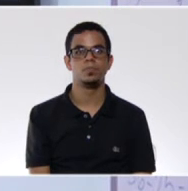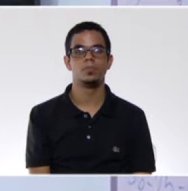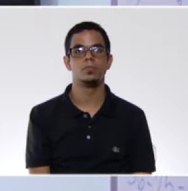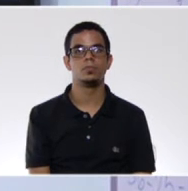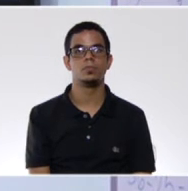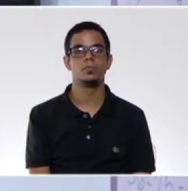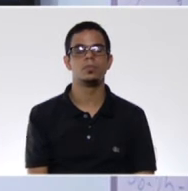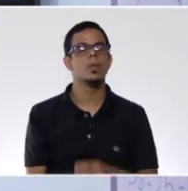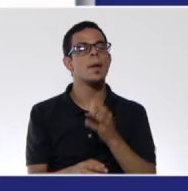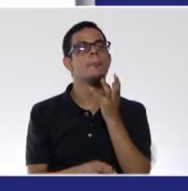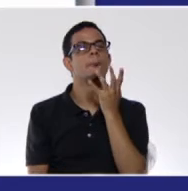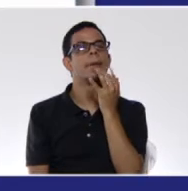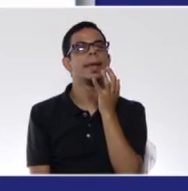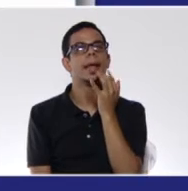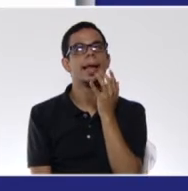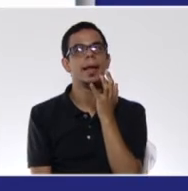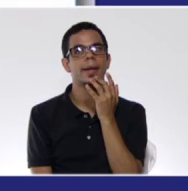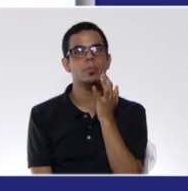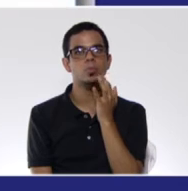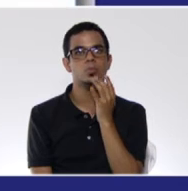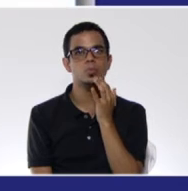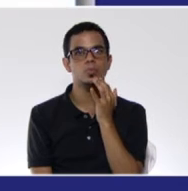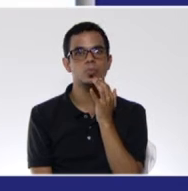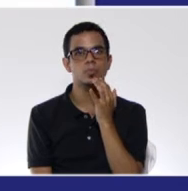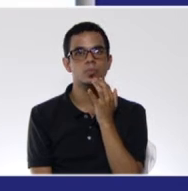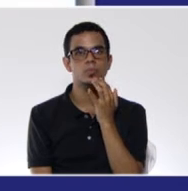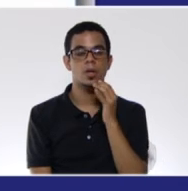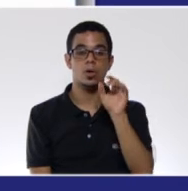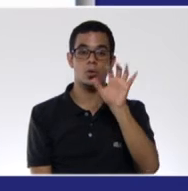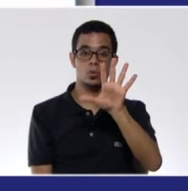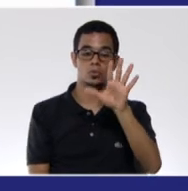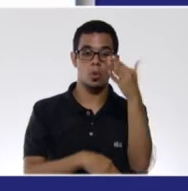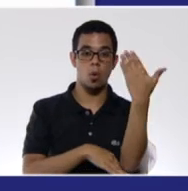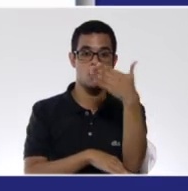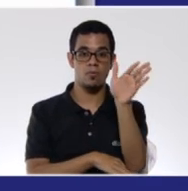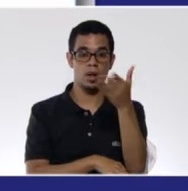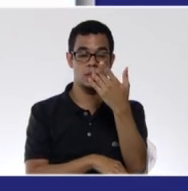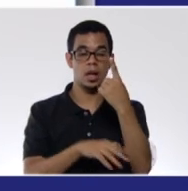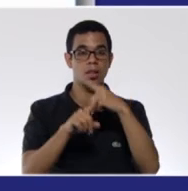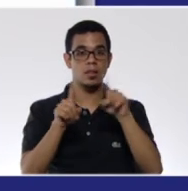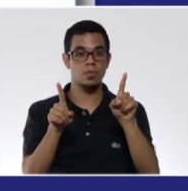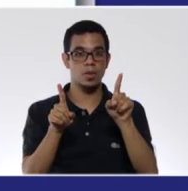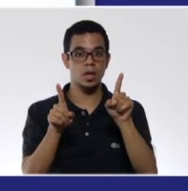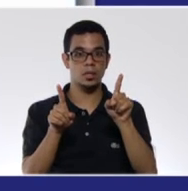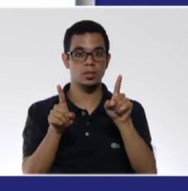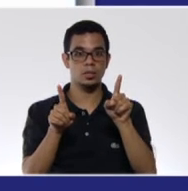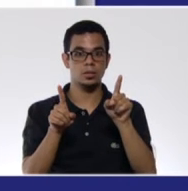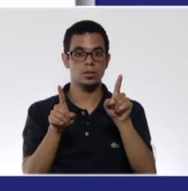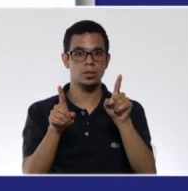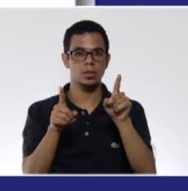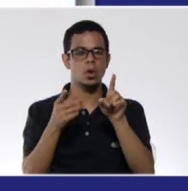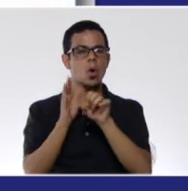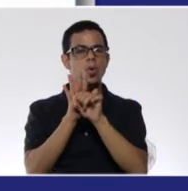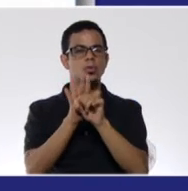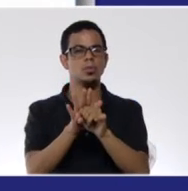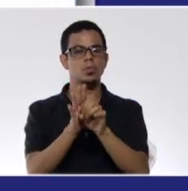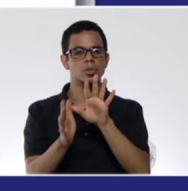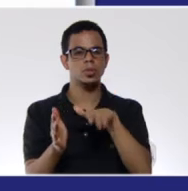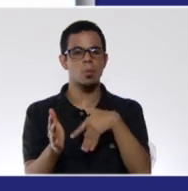Pasemos a un ejemplo. Con 5 banderas diferentes, ¿cuántas señales pueden